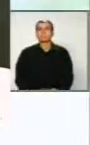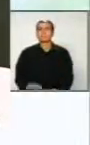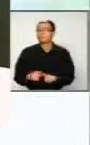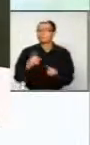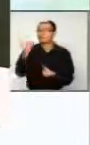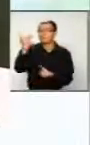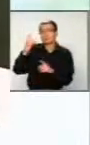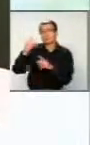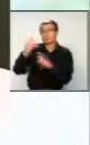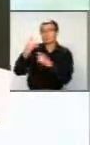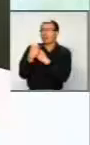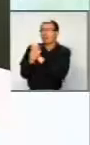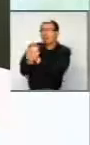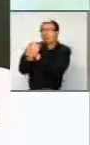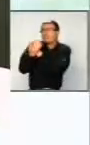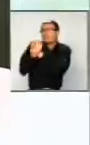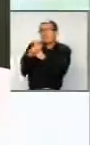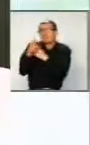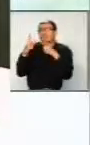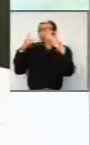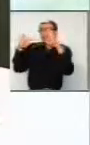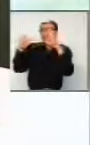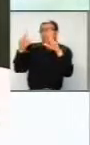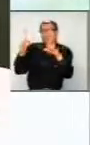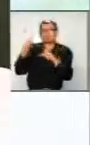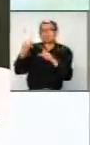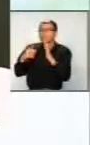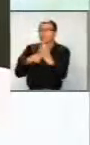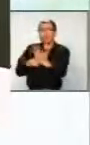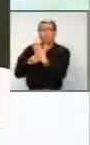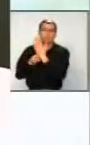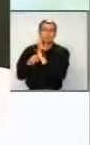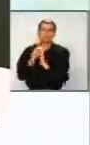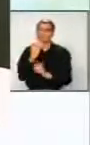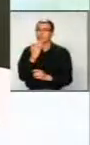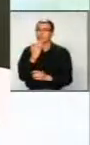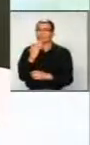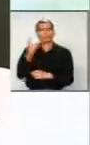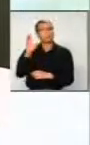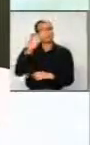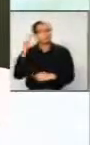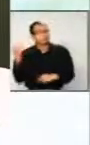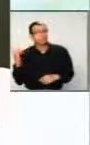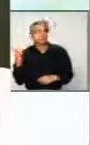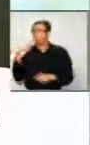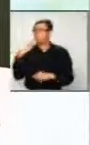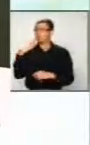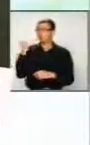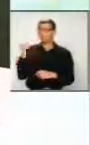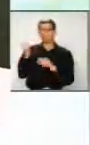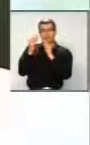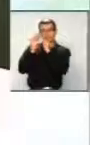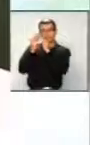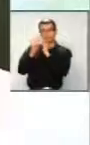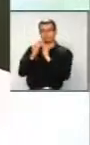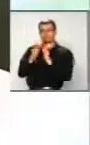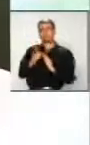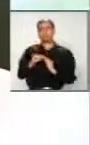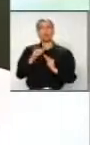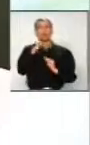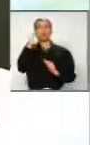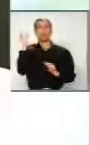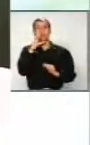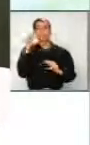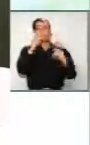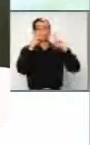pasa? Alguna vez escuchaba yo sabiamente a alguien que decía que nosotras las mujeres no nos arreglamos para que los hombres nos